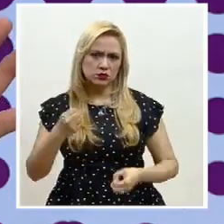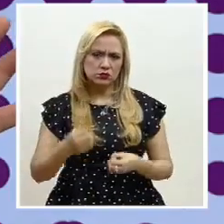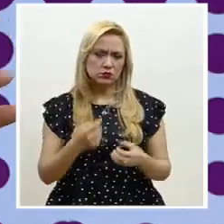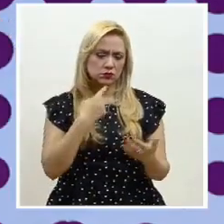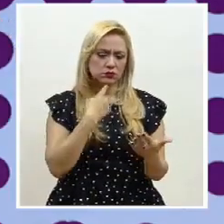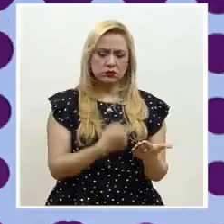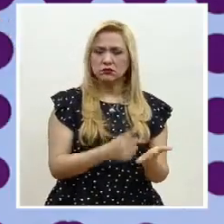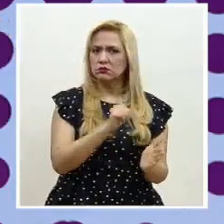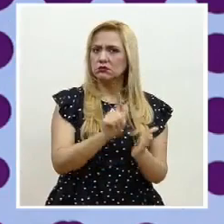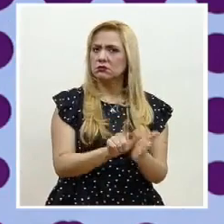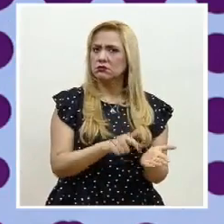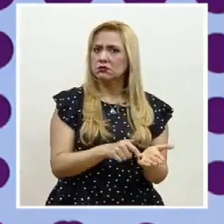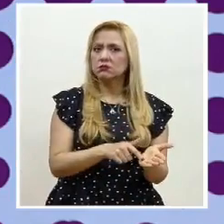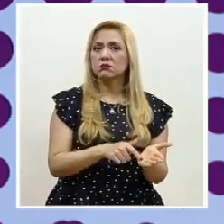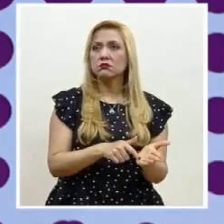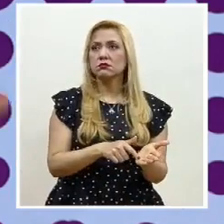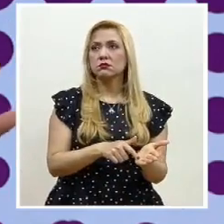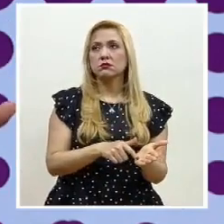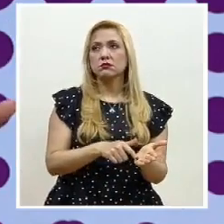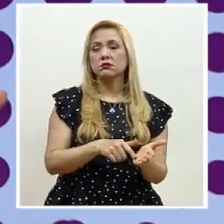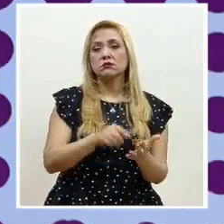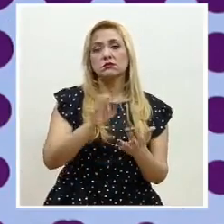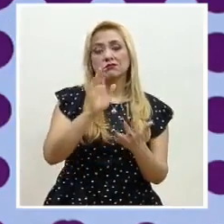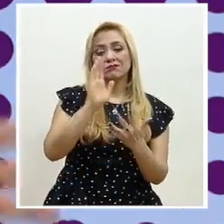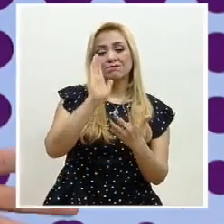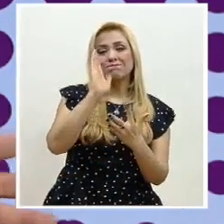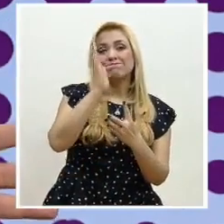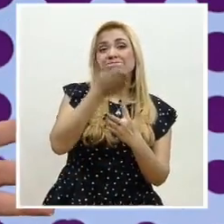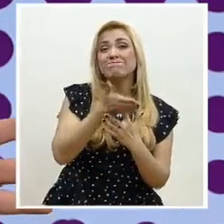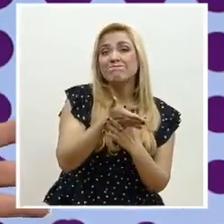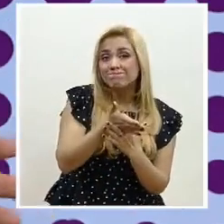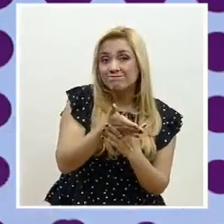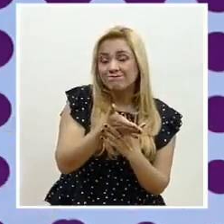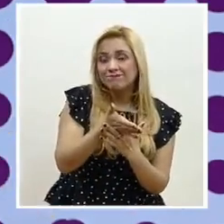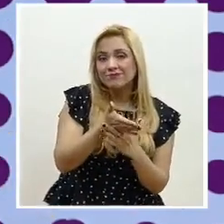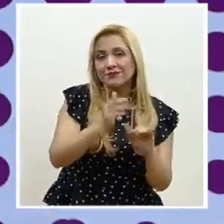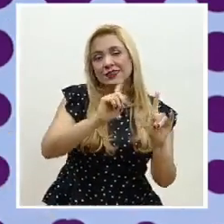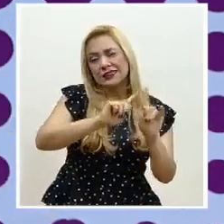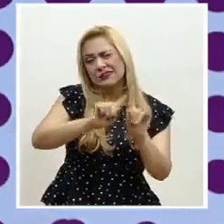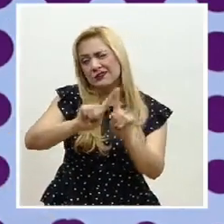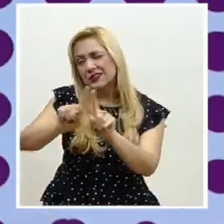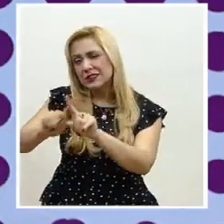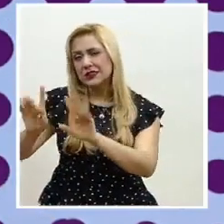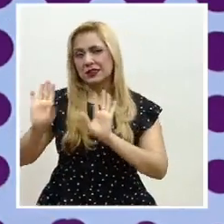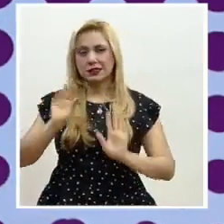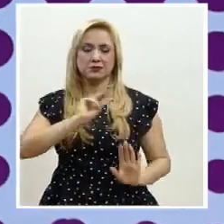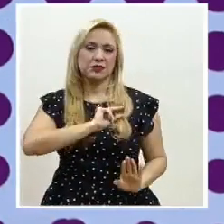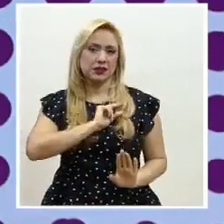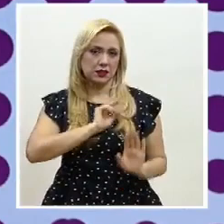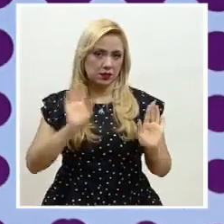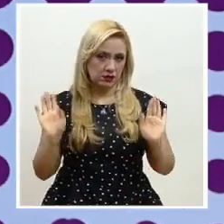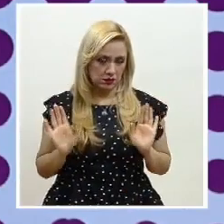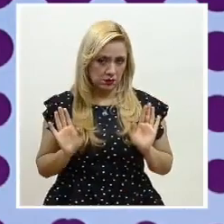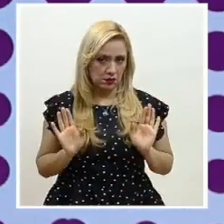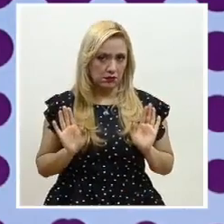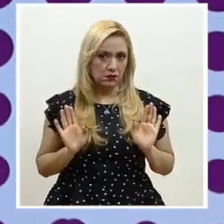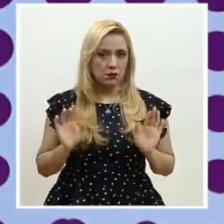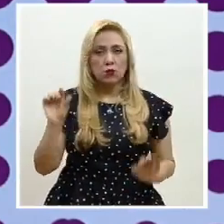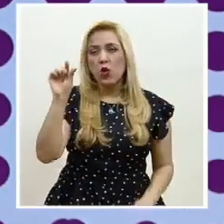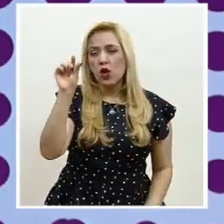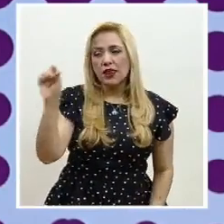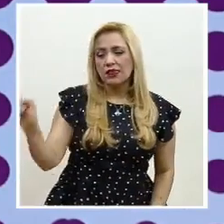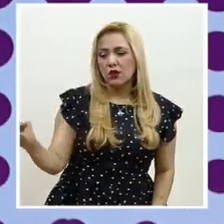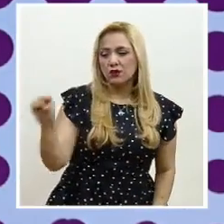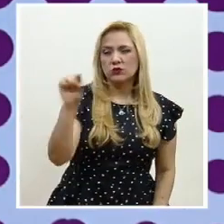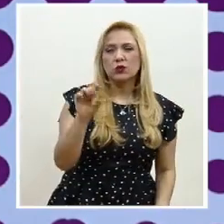legislativo, era exclusivamente una 1/3 parte de un perfil diverso. Podía haber perfiles de especialización, pero no un perfil que